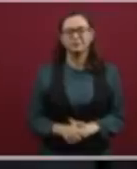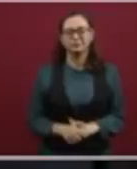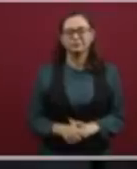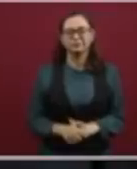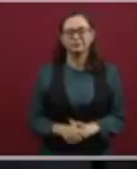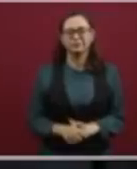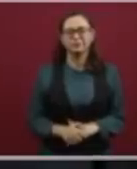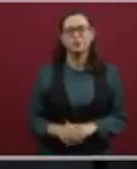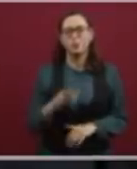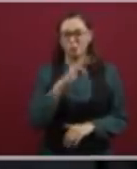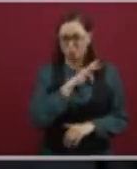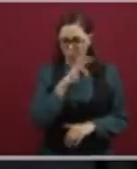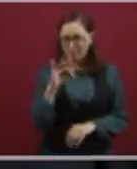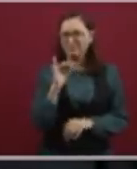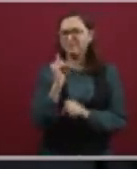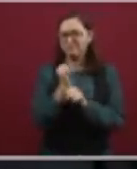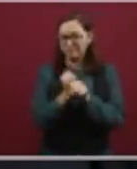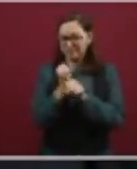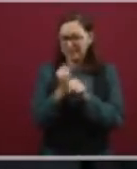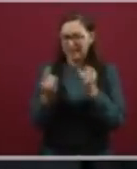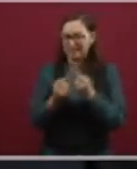las hemerotecas,